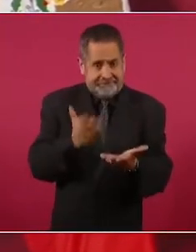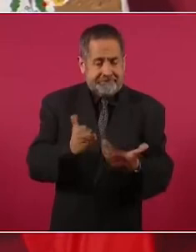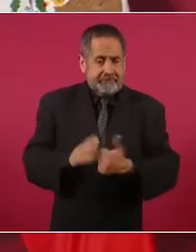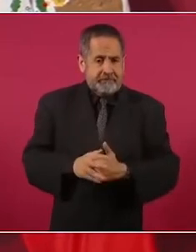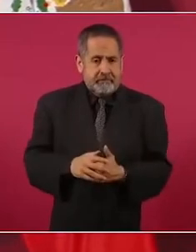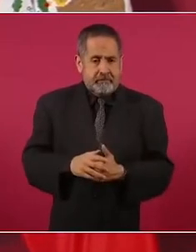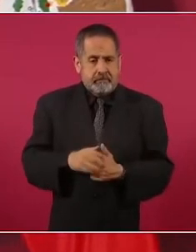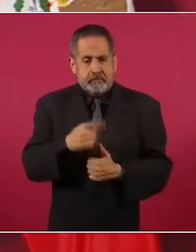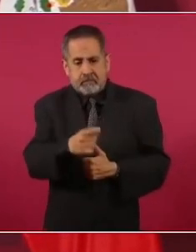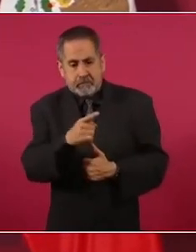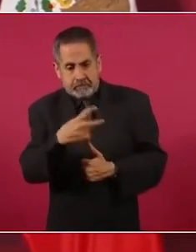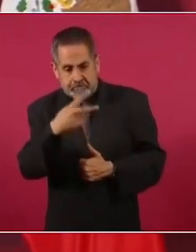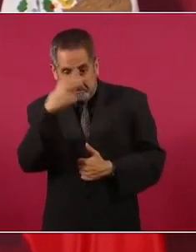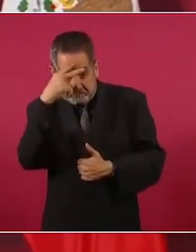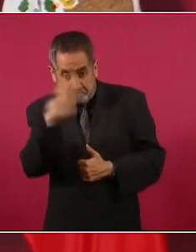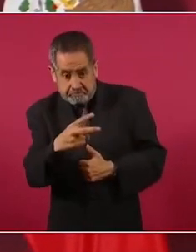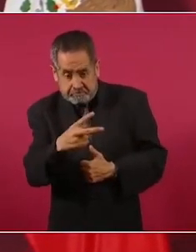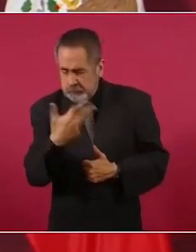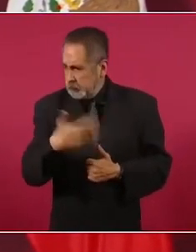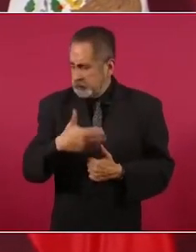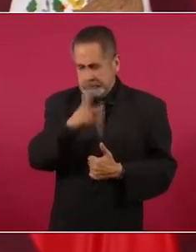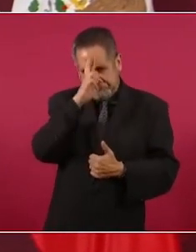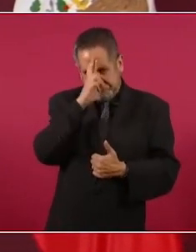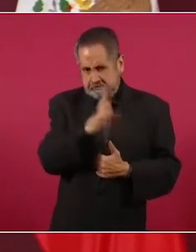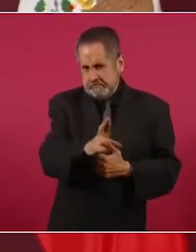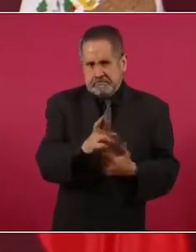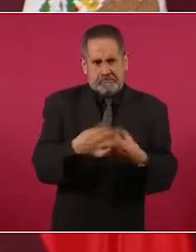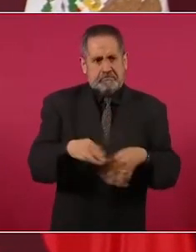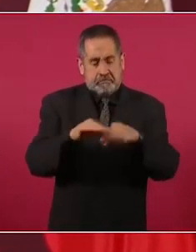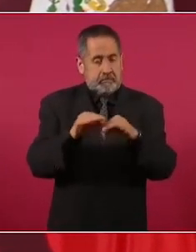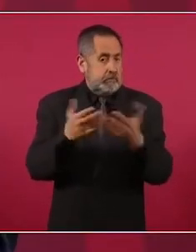se respeta mucho a los mexicanos